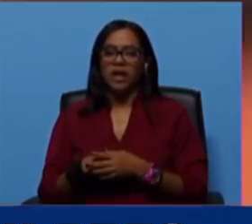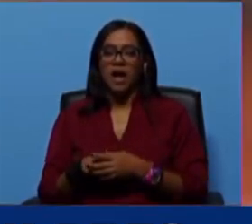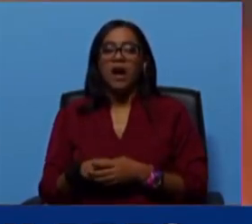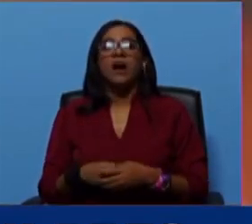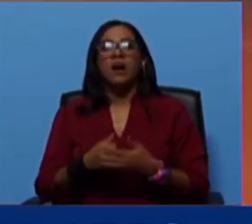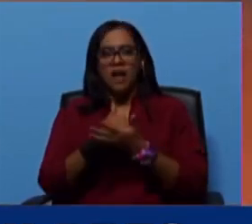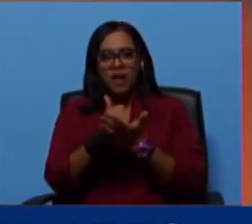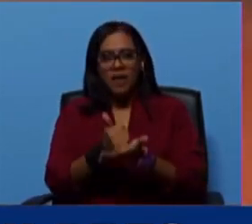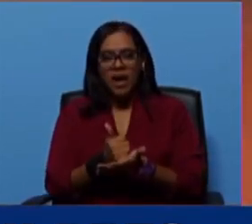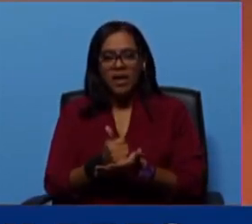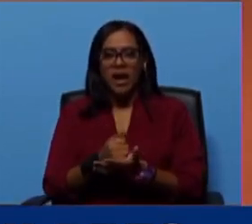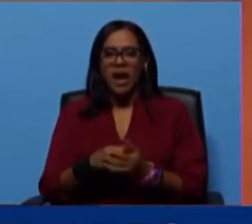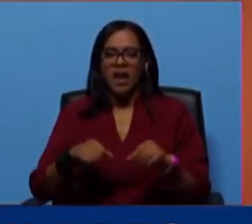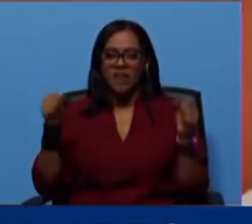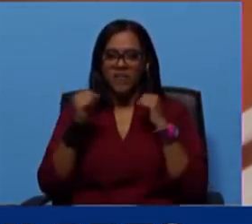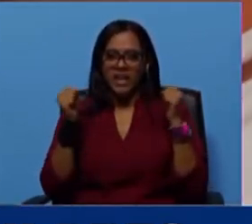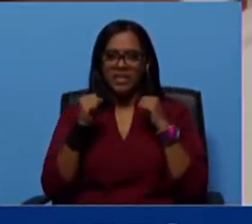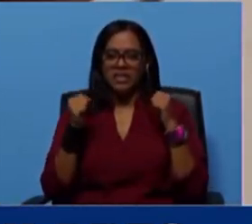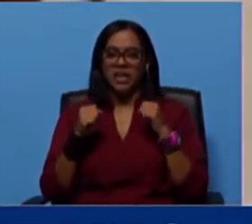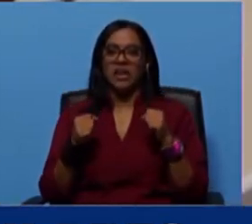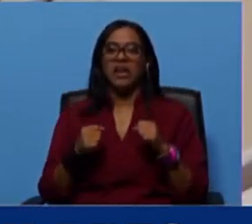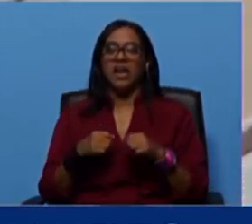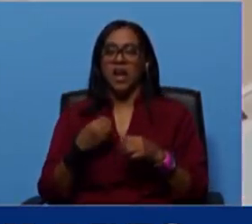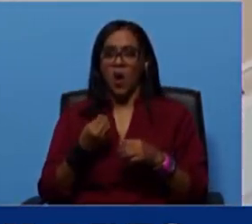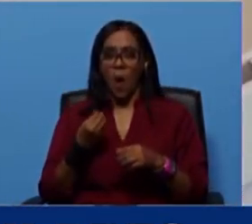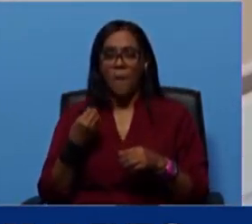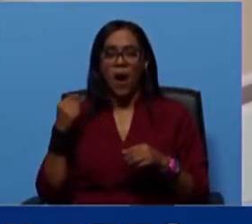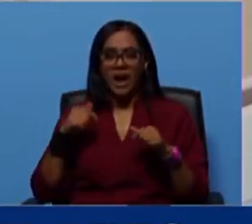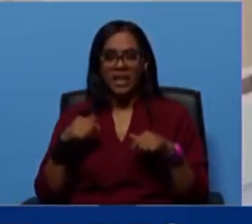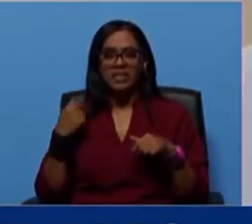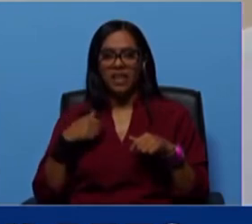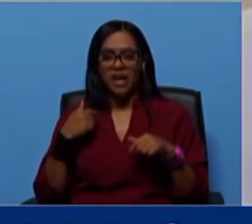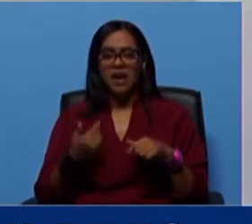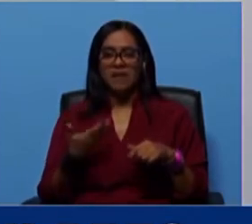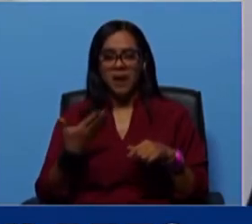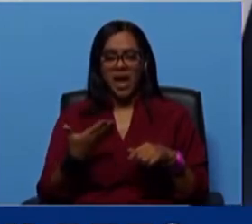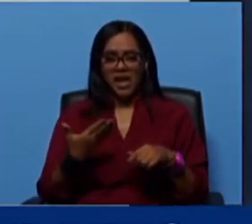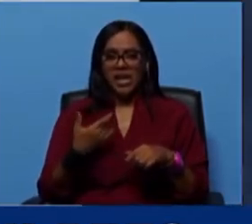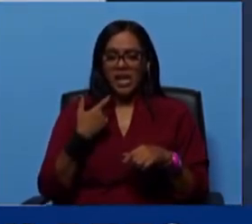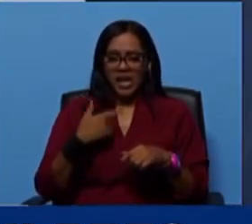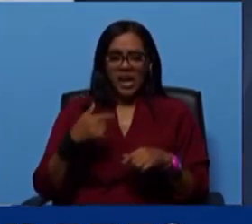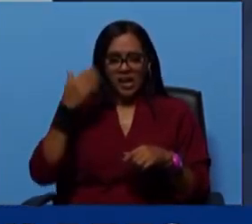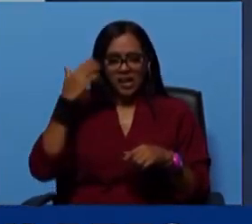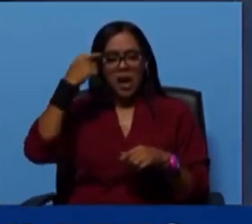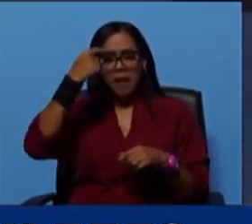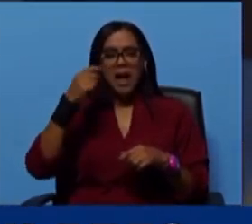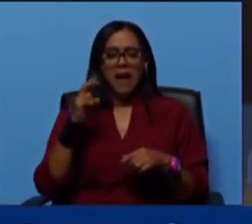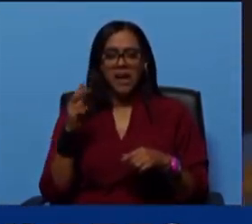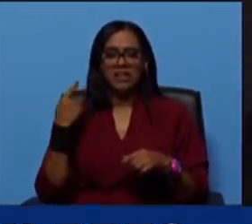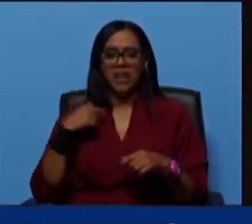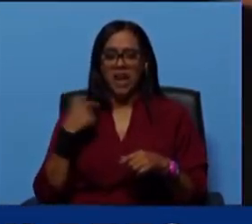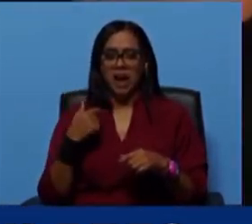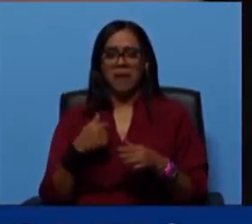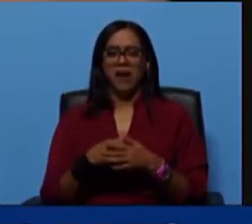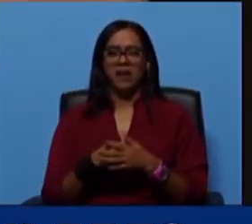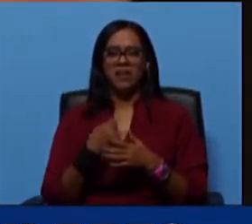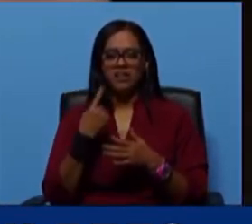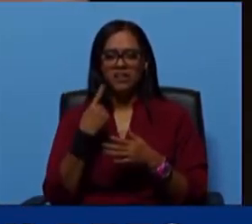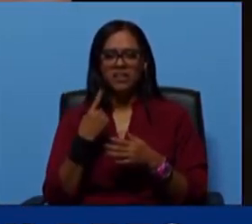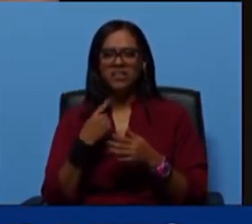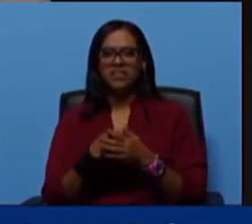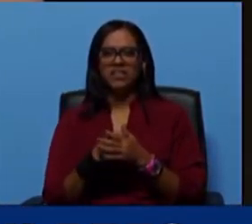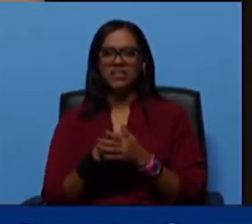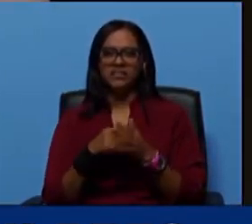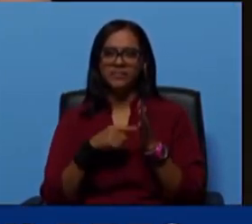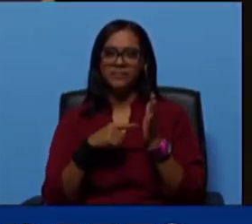financia el freezer. Entonces, como aquí tenemos, es importante que sepas esto, Bori, que lo sepa el pueblo de Venezuela, tenemos un índice de